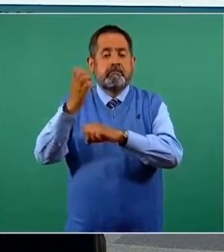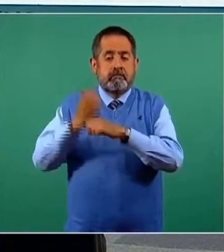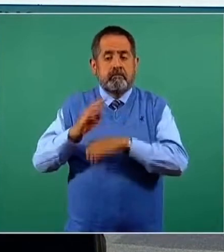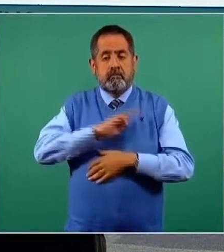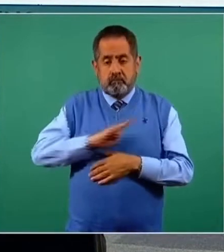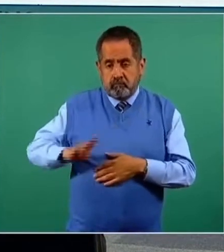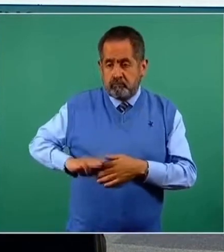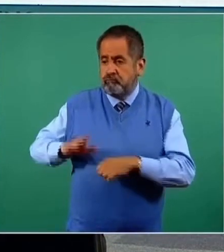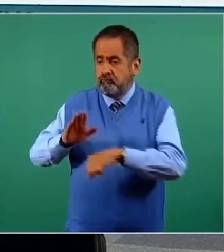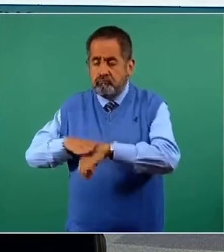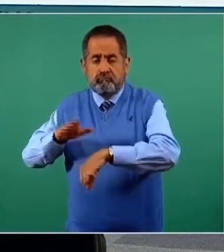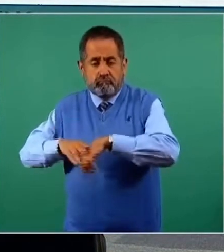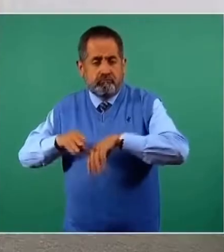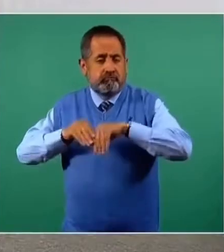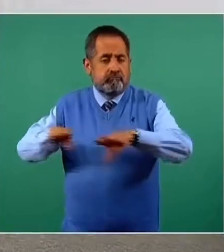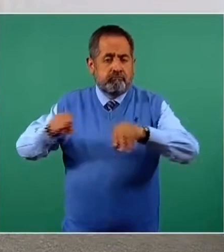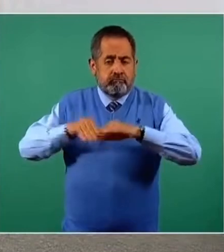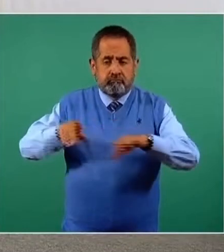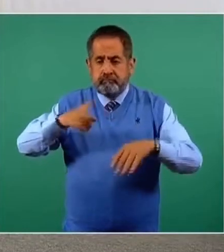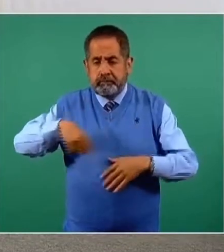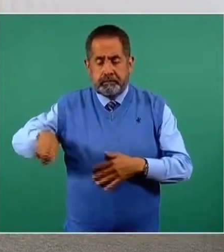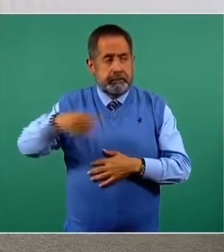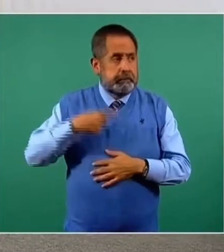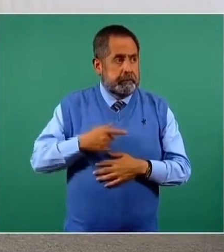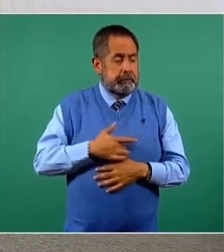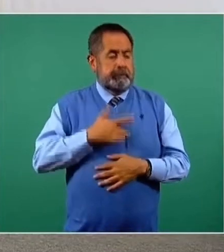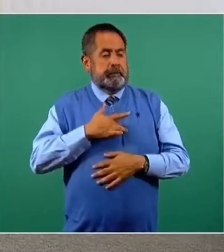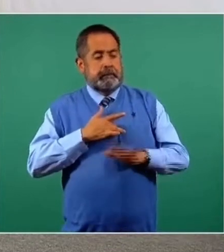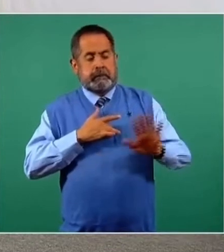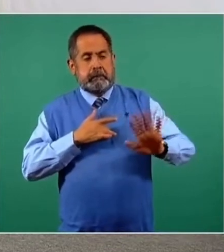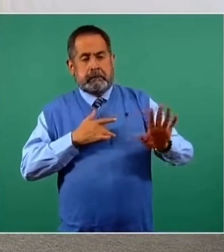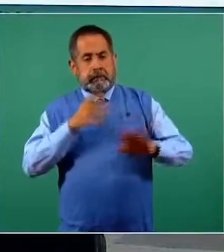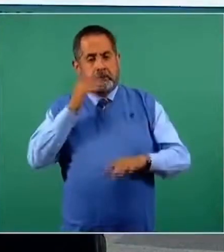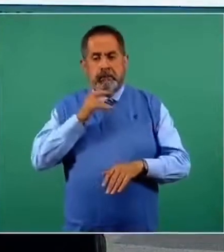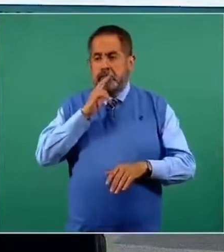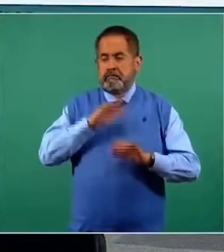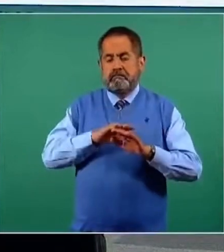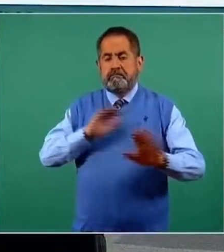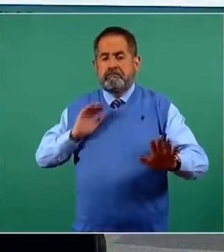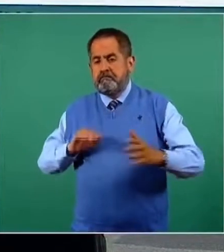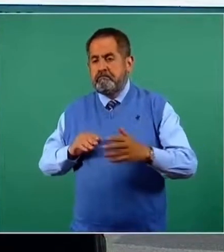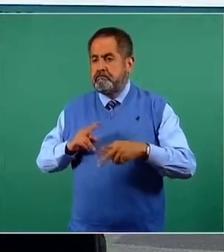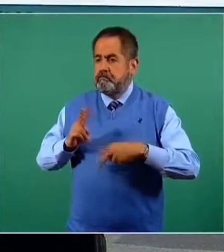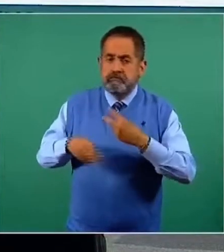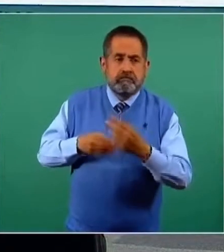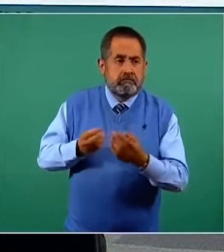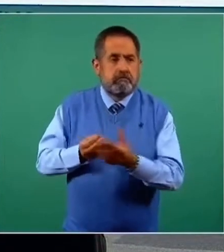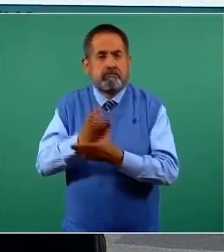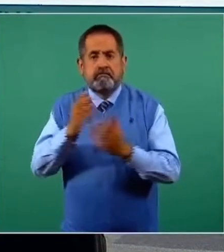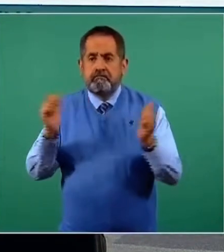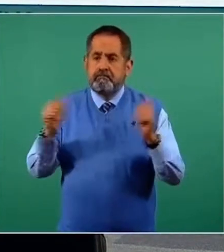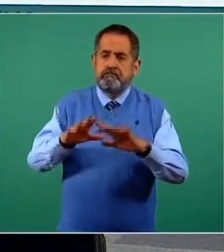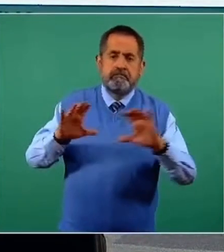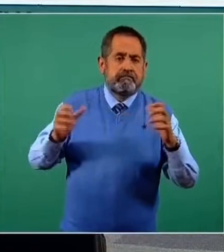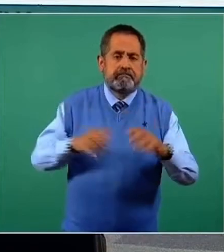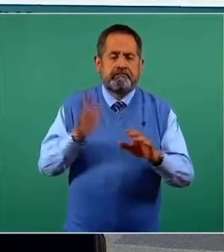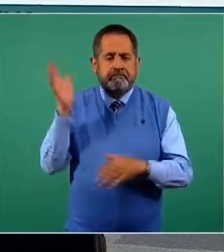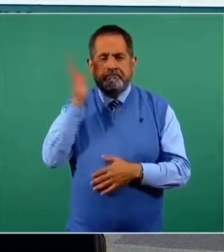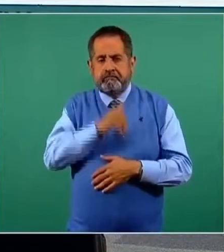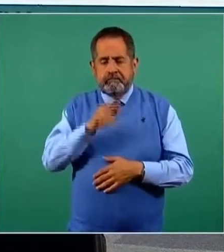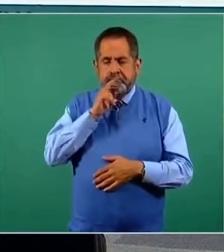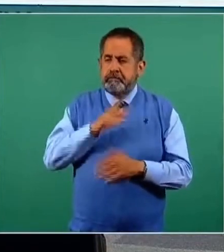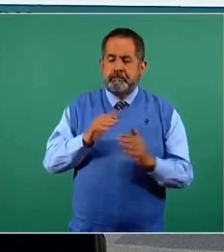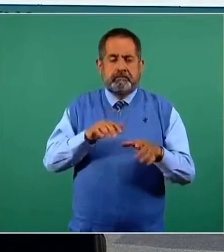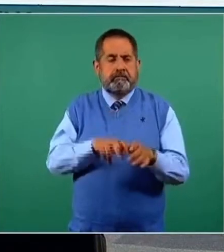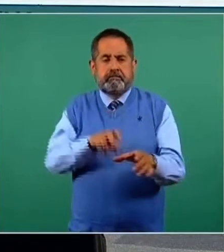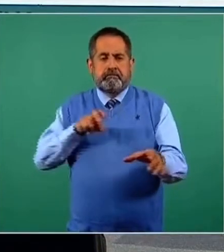tomar las mejores decisiones de abstenerse de participar a lo mejor de ciertas actividades congregacionales o tomar todas